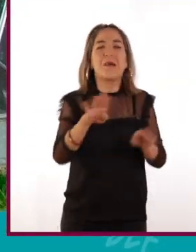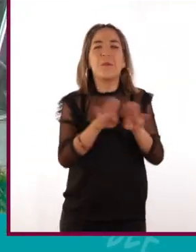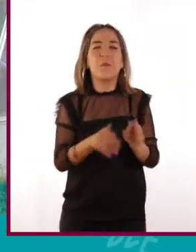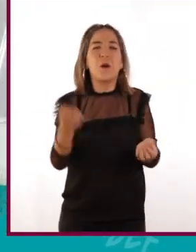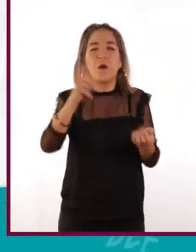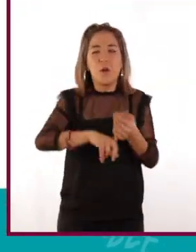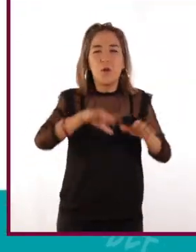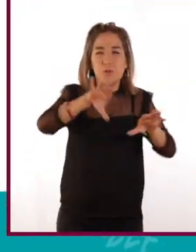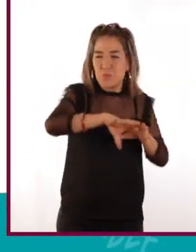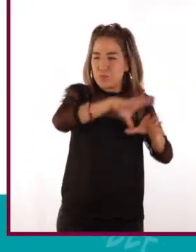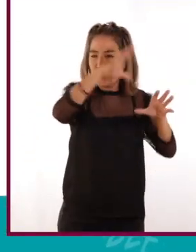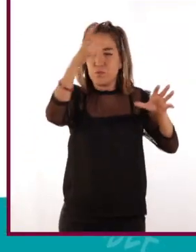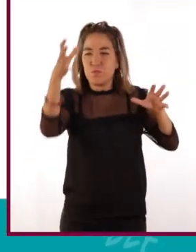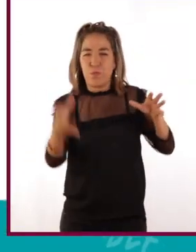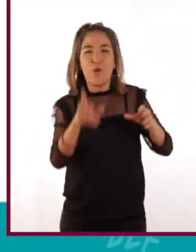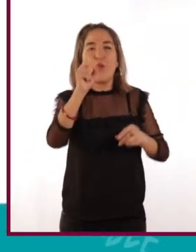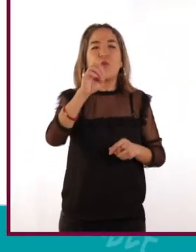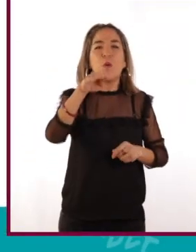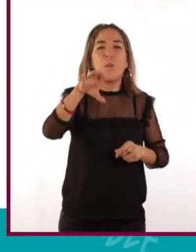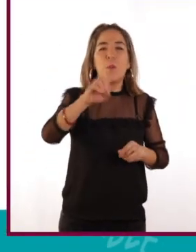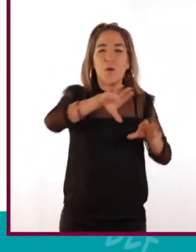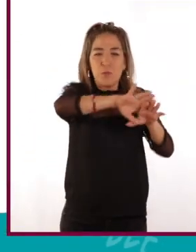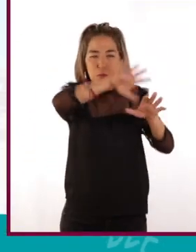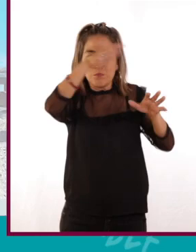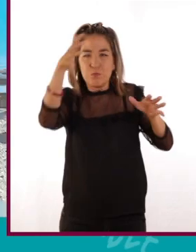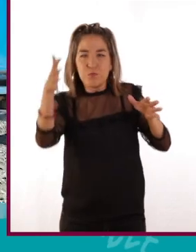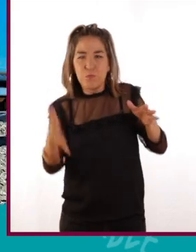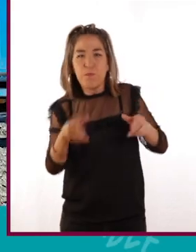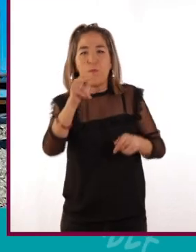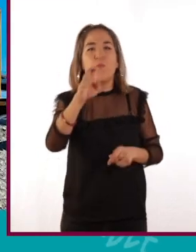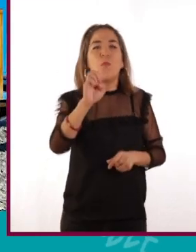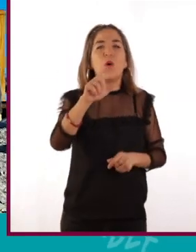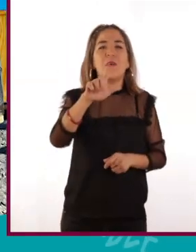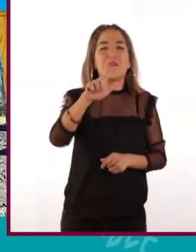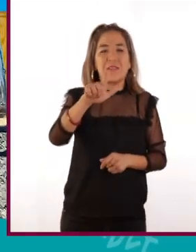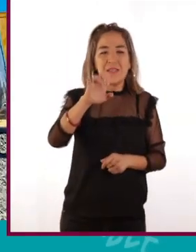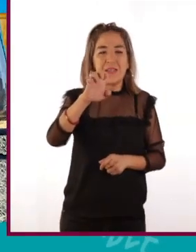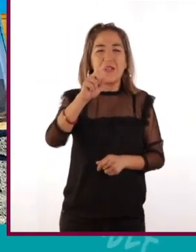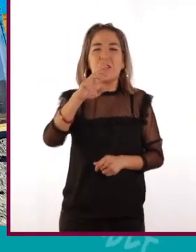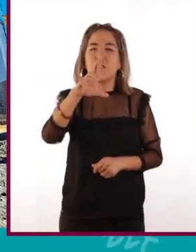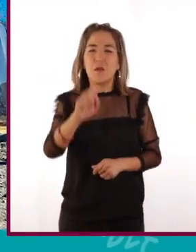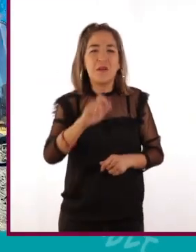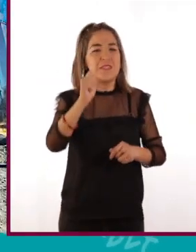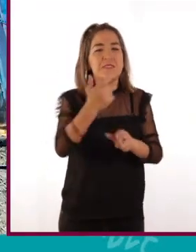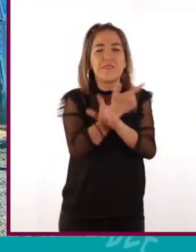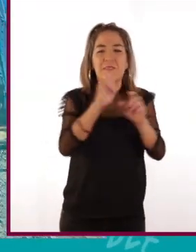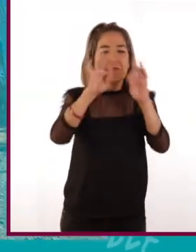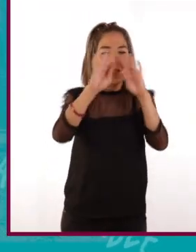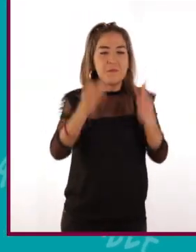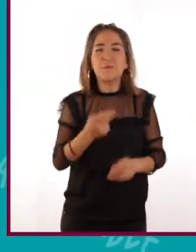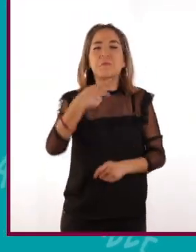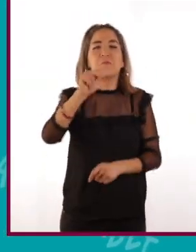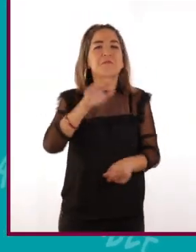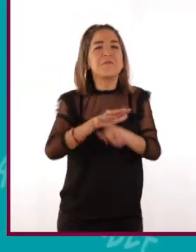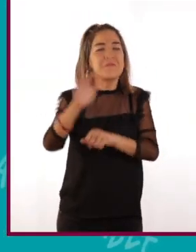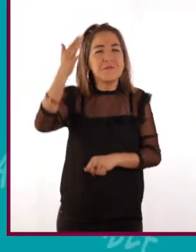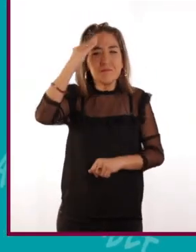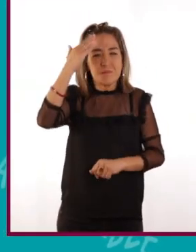geodésica. Estas cúpulas o domos son poliedros generados a partir de cualquier sólido platónico,